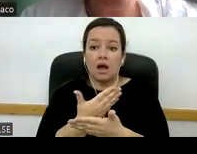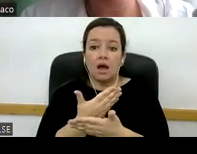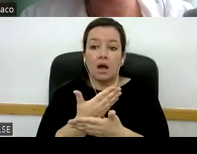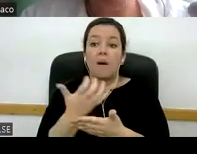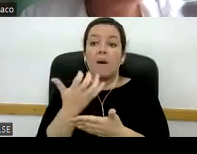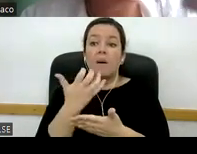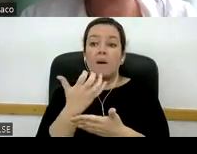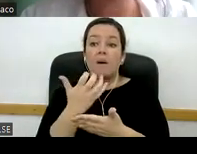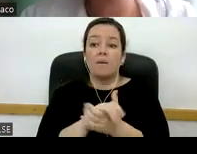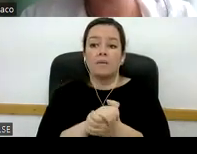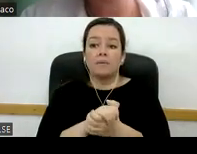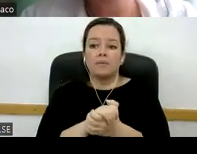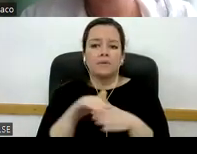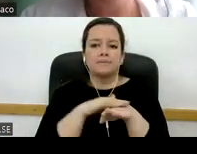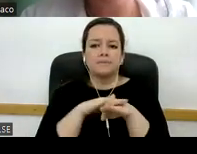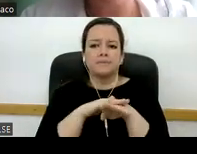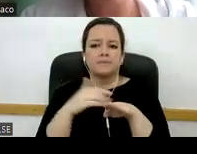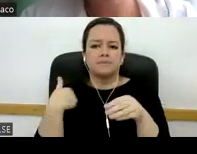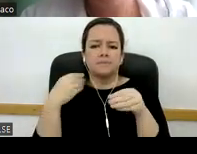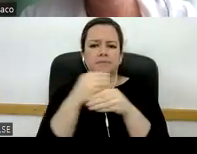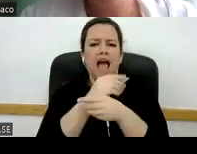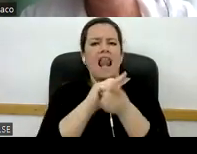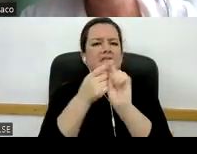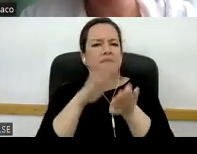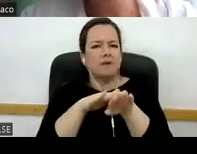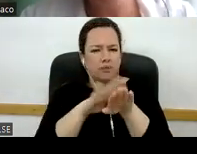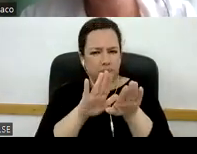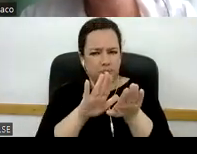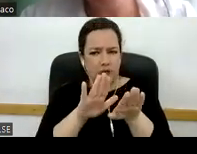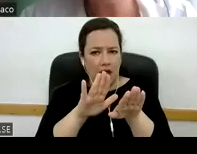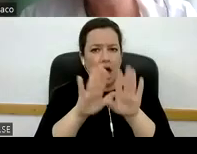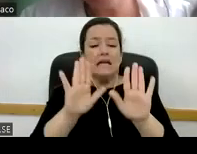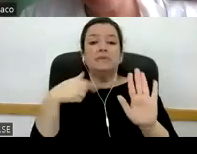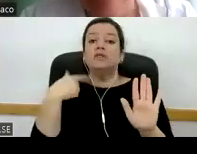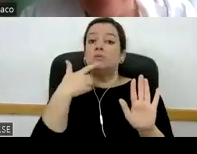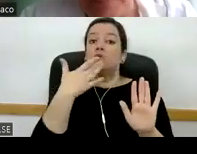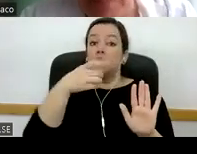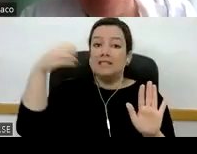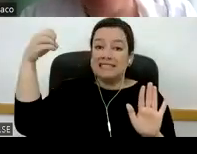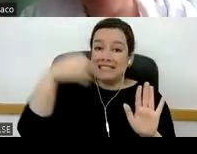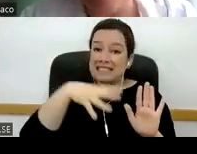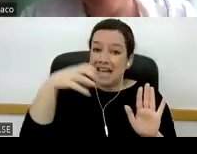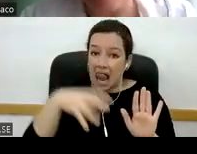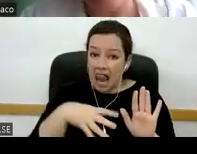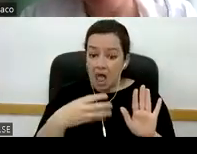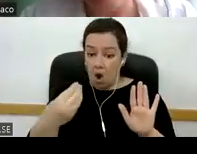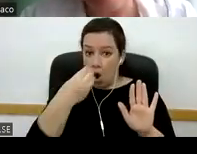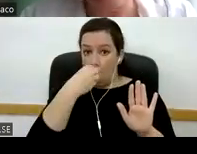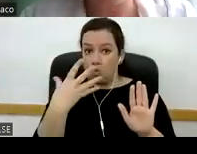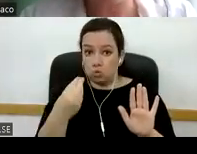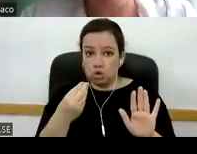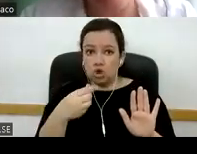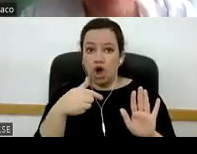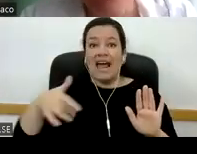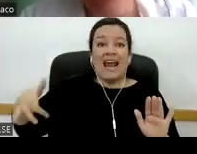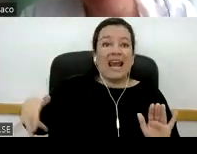al revés, lo estaba diciendo al revés. Exacto, un consumo de sodio ha de ser eliminado por parte del